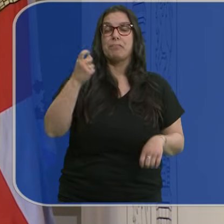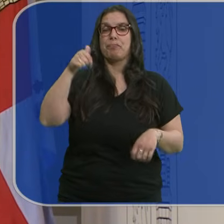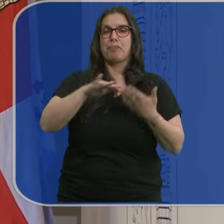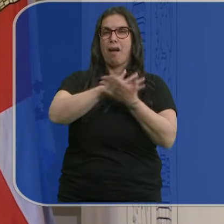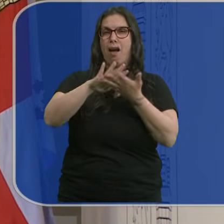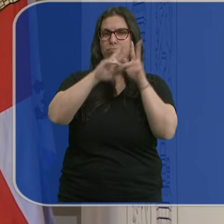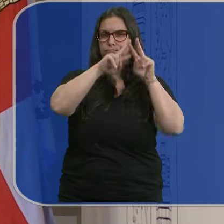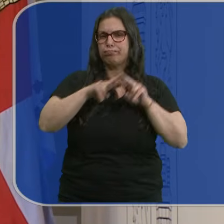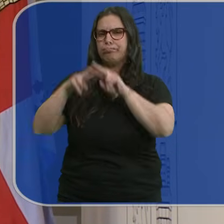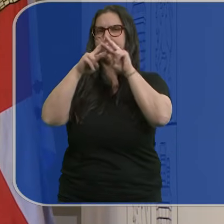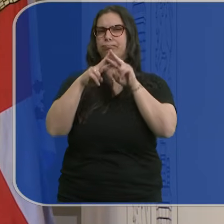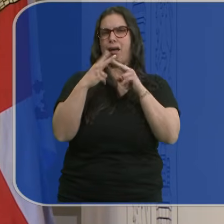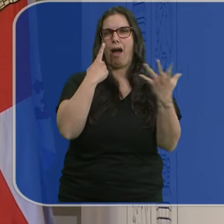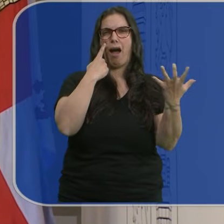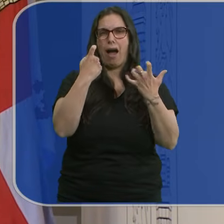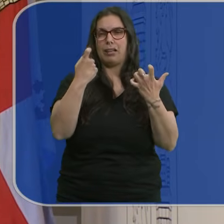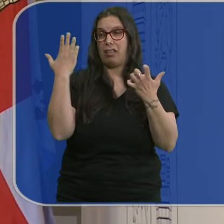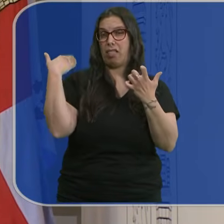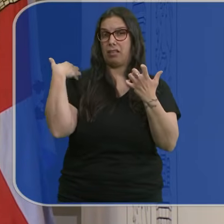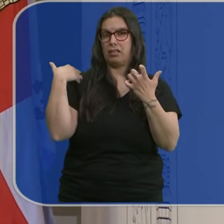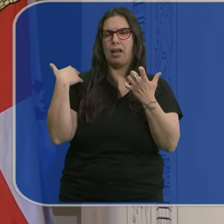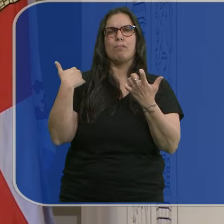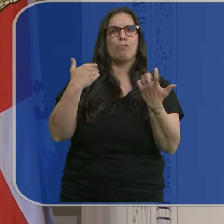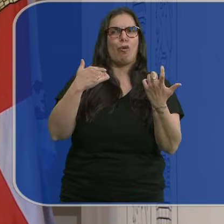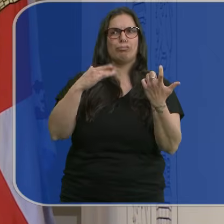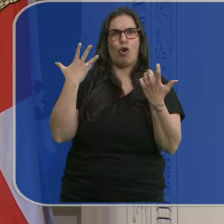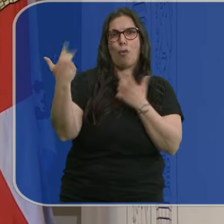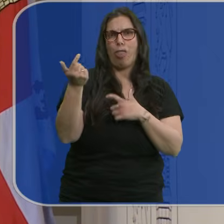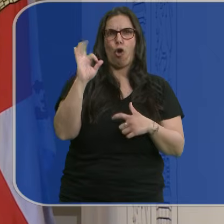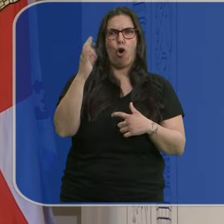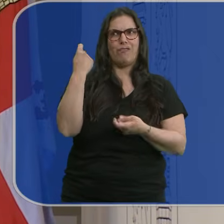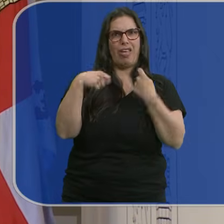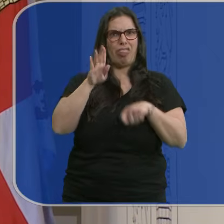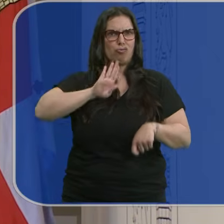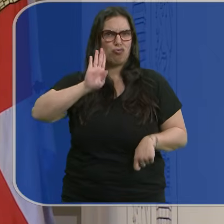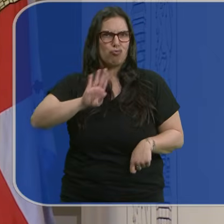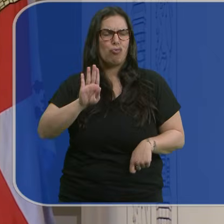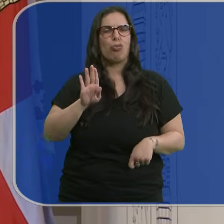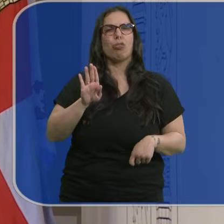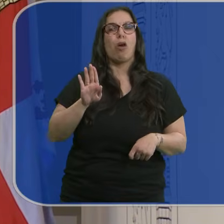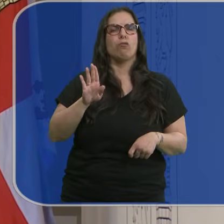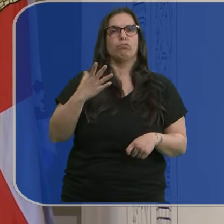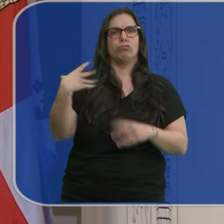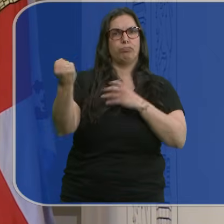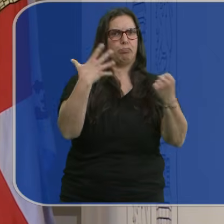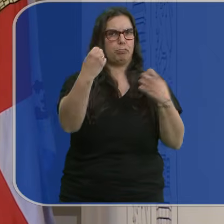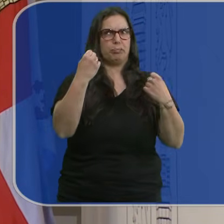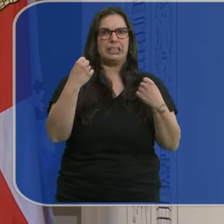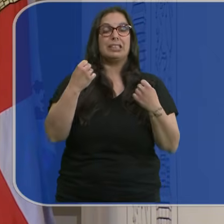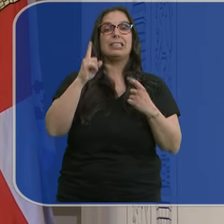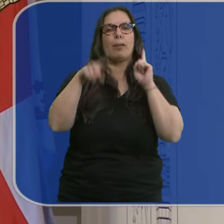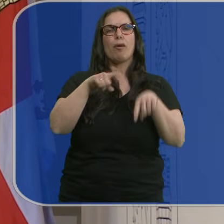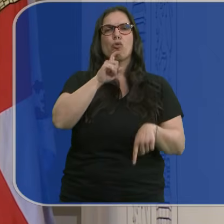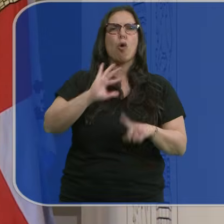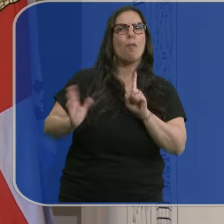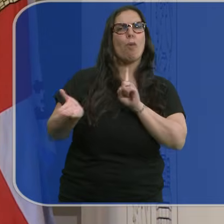analizado las obras de arte que en su día salieron de forma ilegítima de nuestra comunidad y también de las diferentes opciones legales que hay